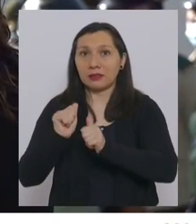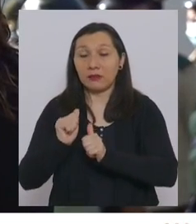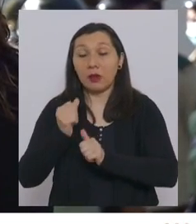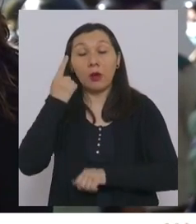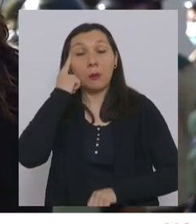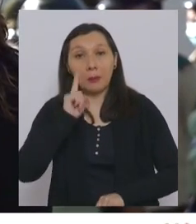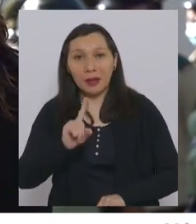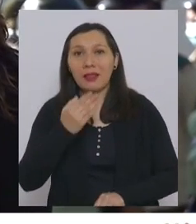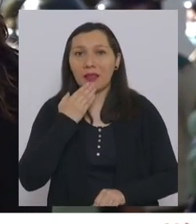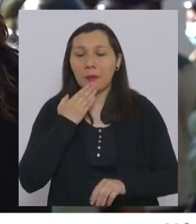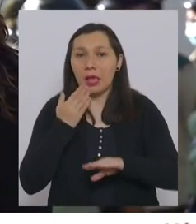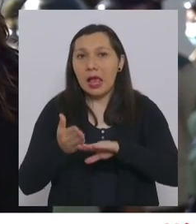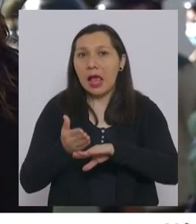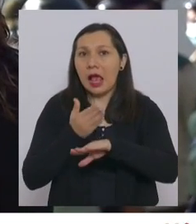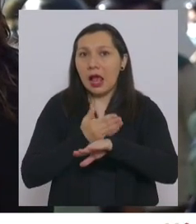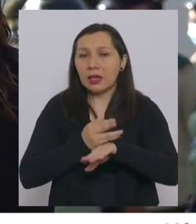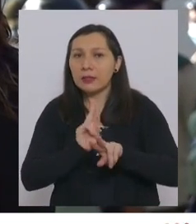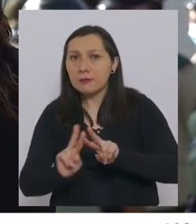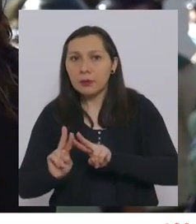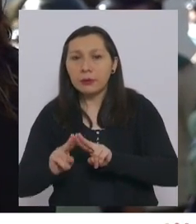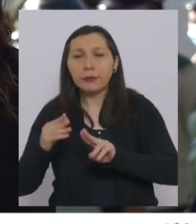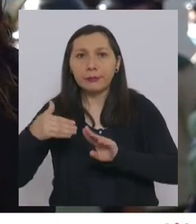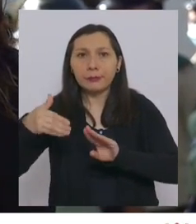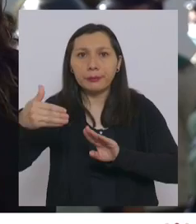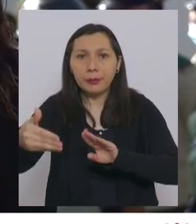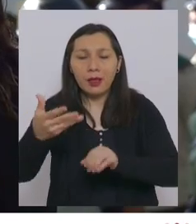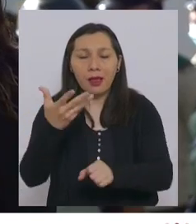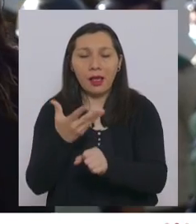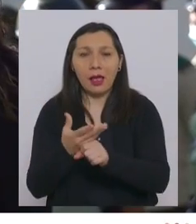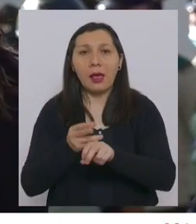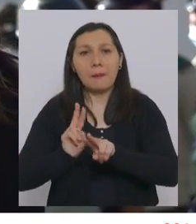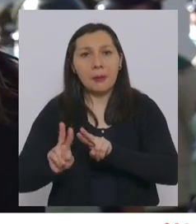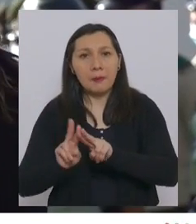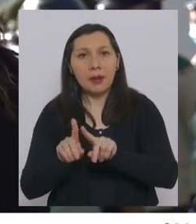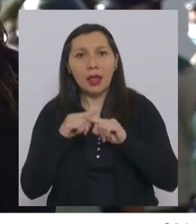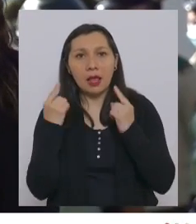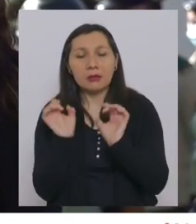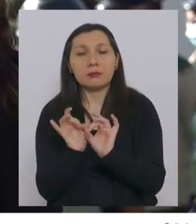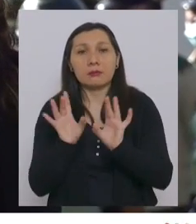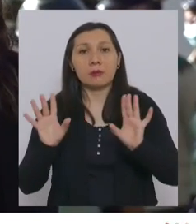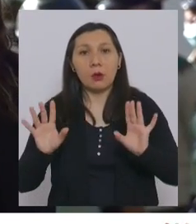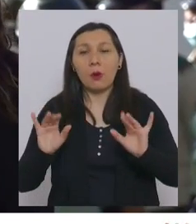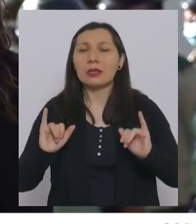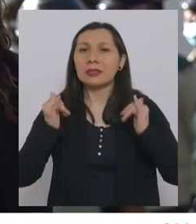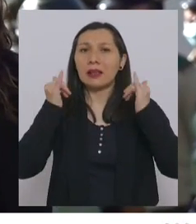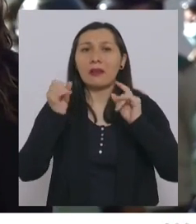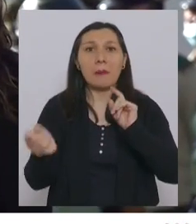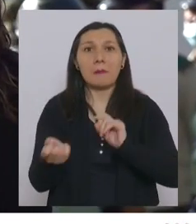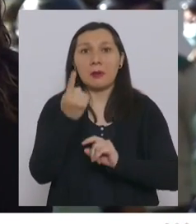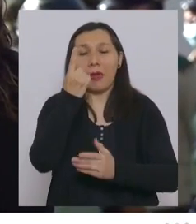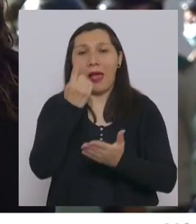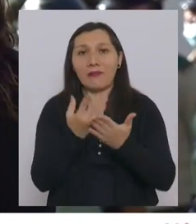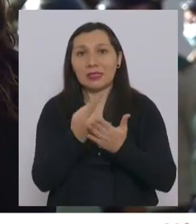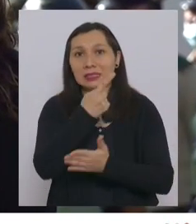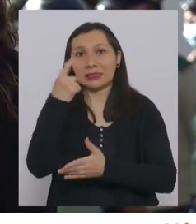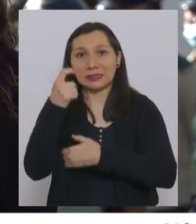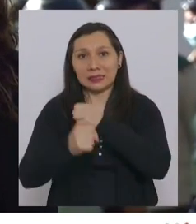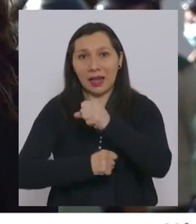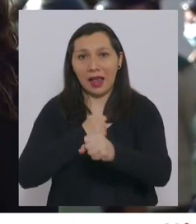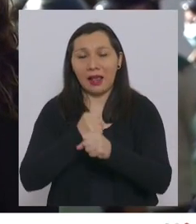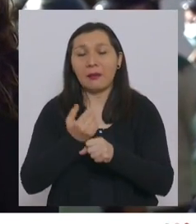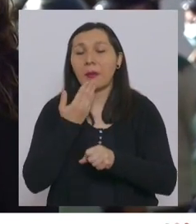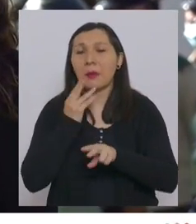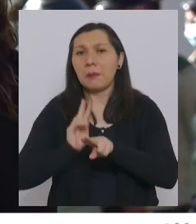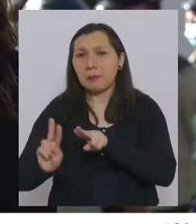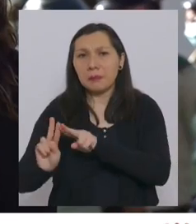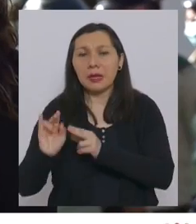también anticiparnos a los tiempos que vienen y prepararnos para cuando celebre su primer centenario, y también preparar